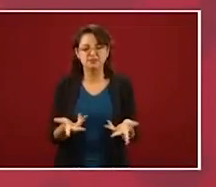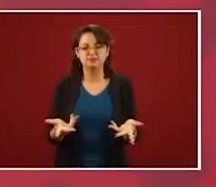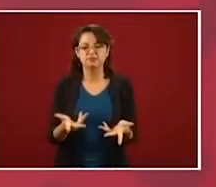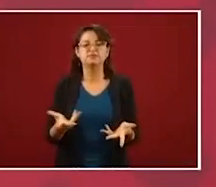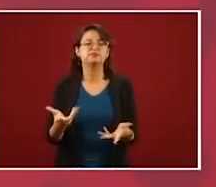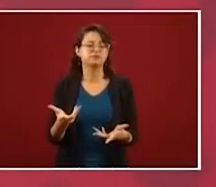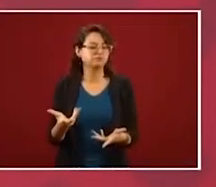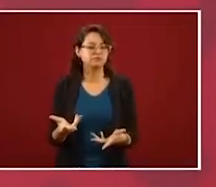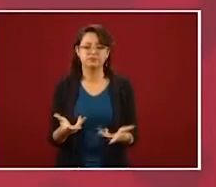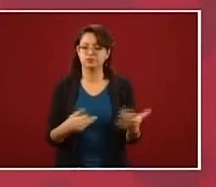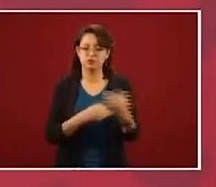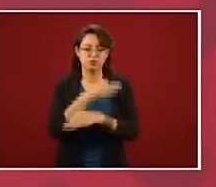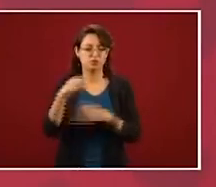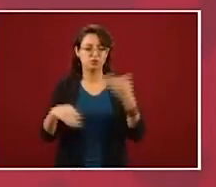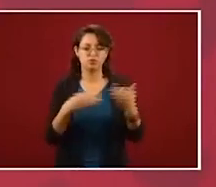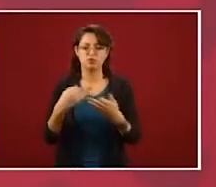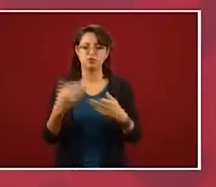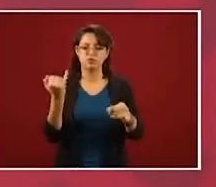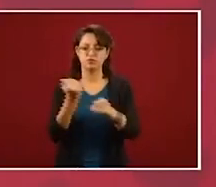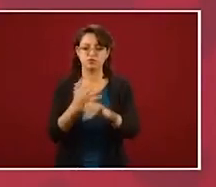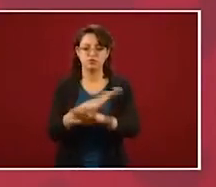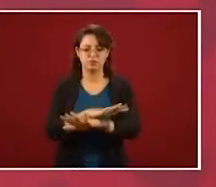información de todo.